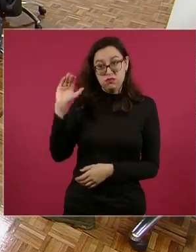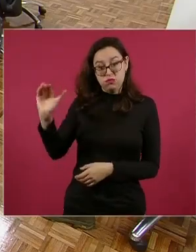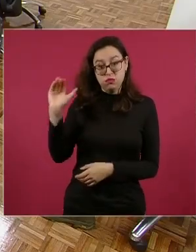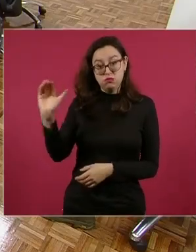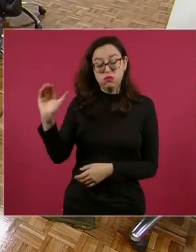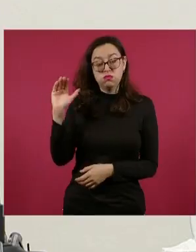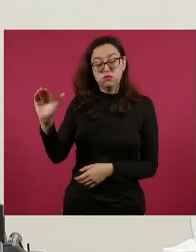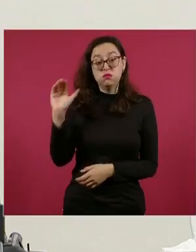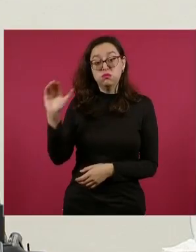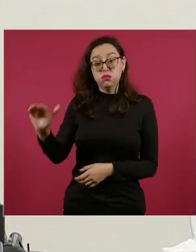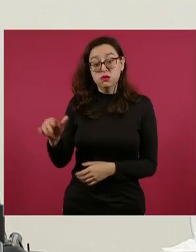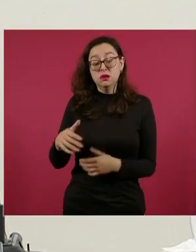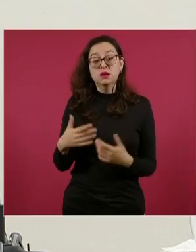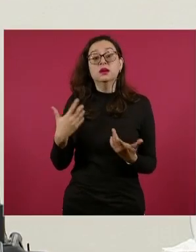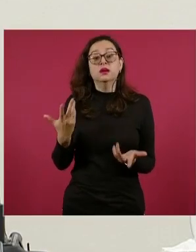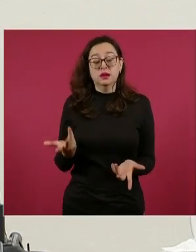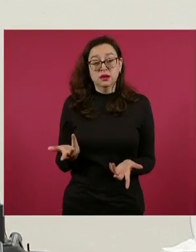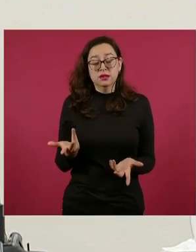para que